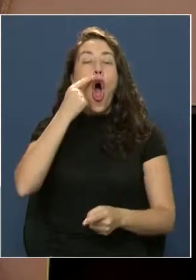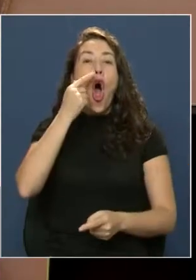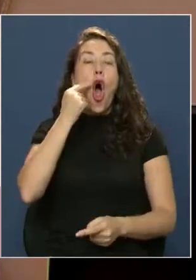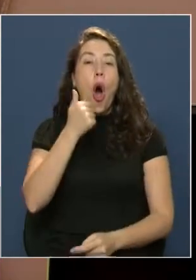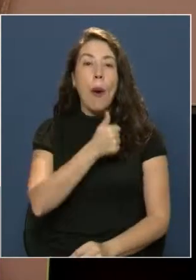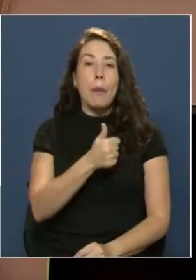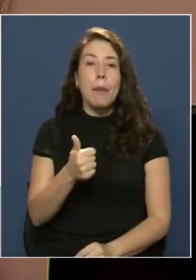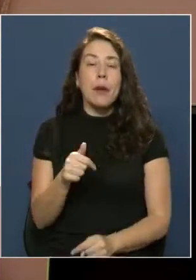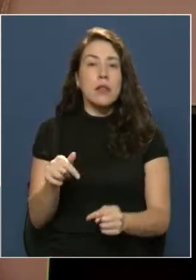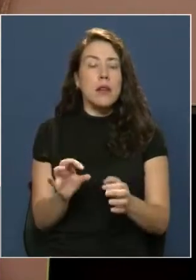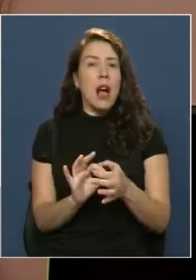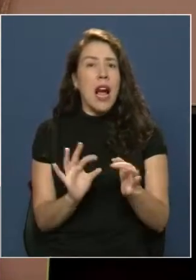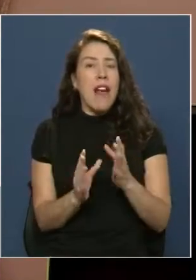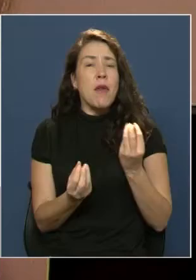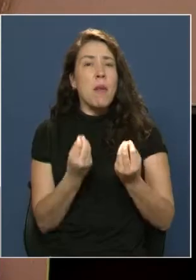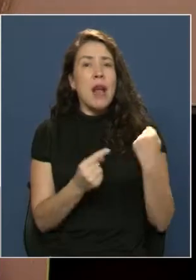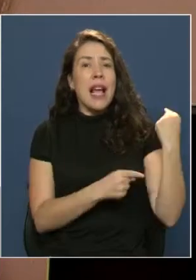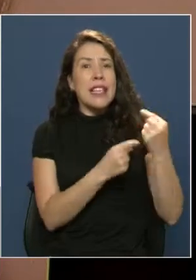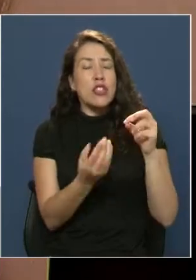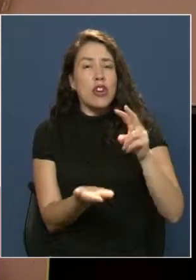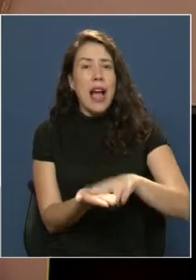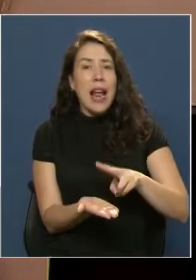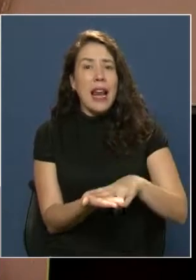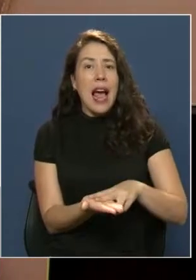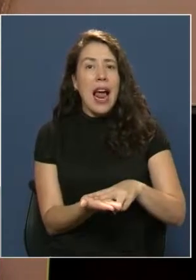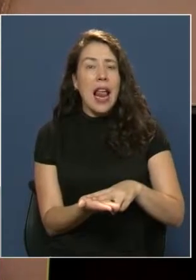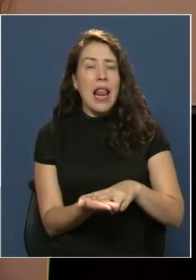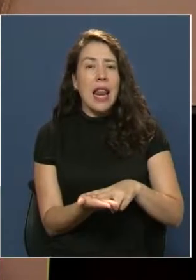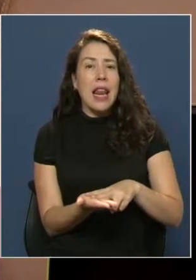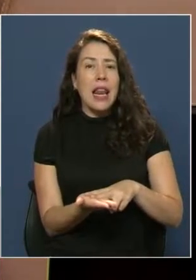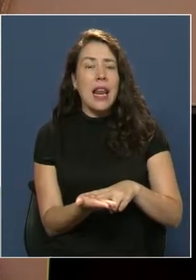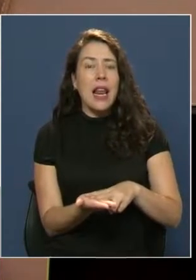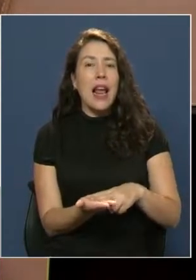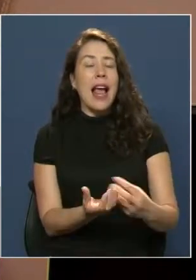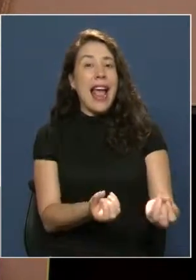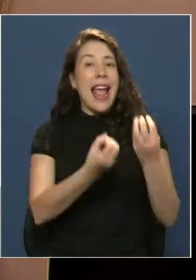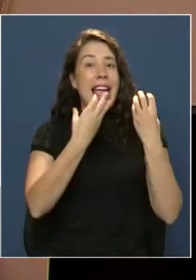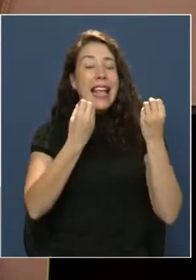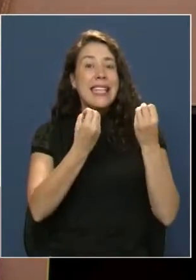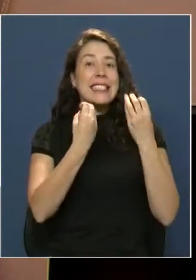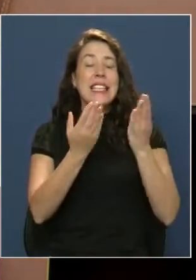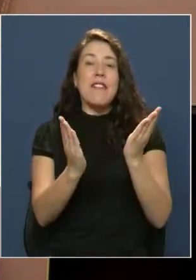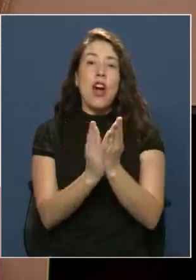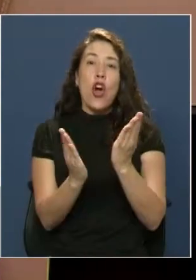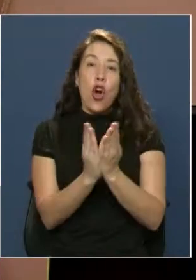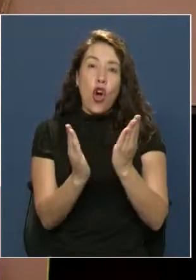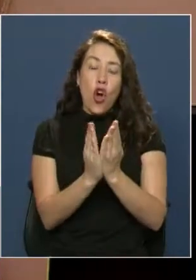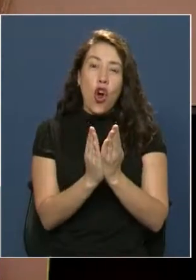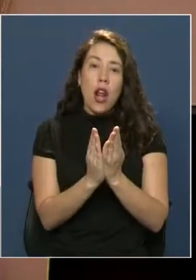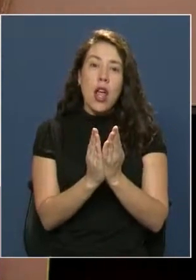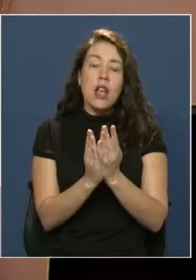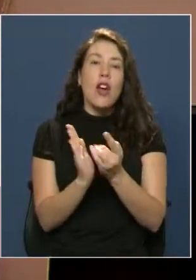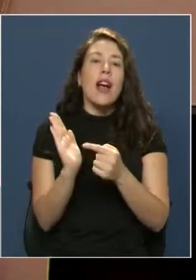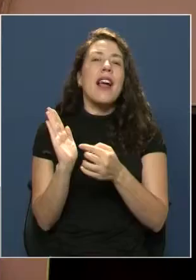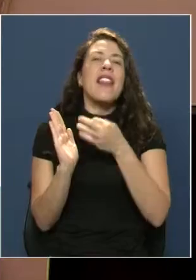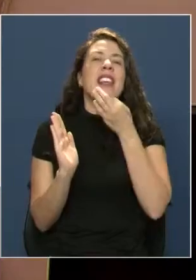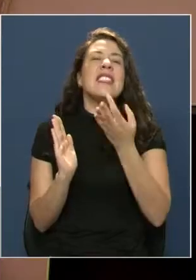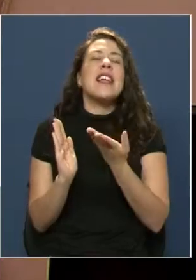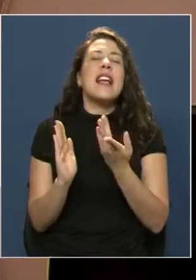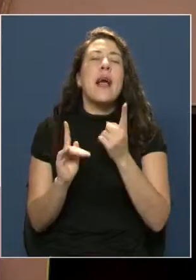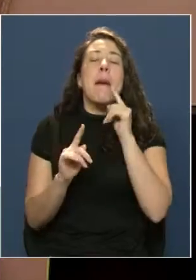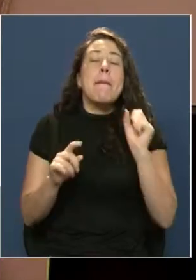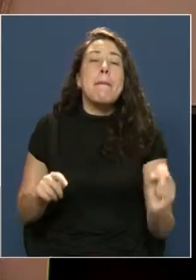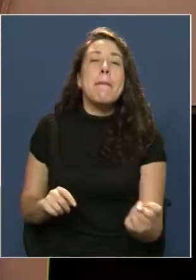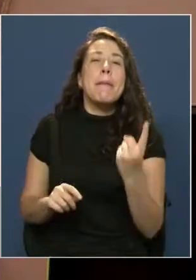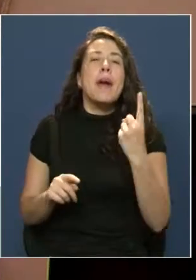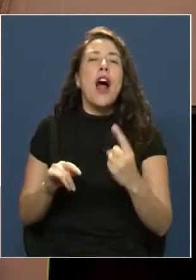Y esto es grave porque la historia oficial que nos enseñaban en el colegio nos hablaba más sobre los